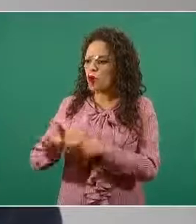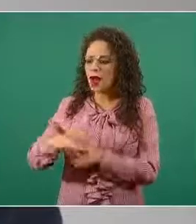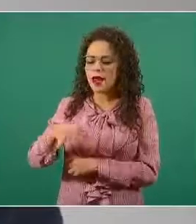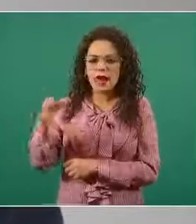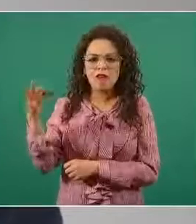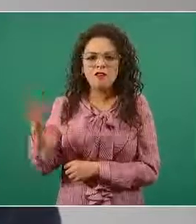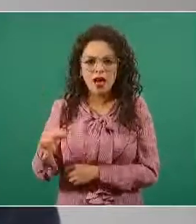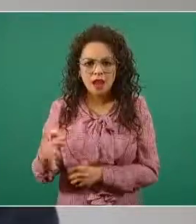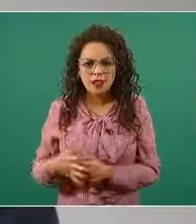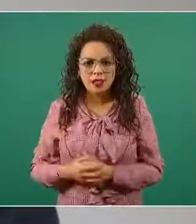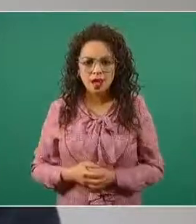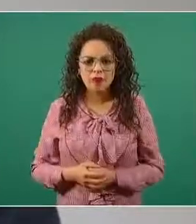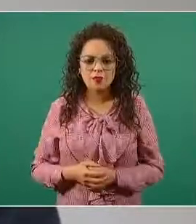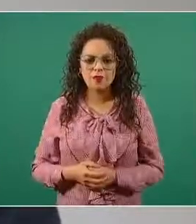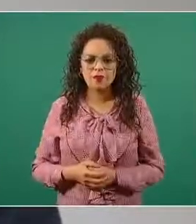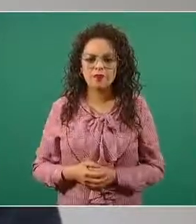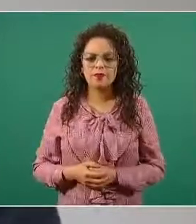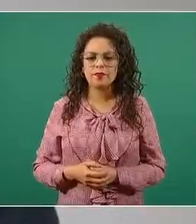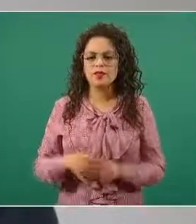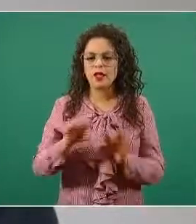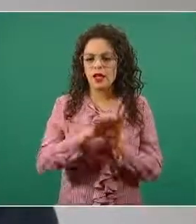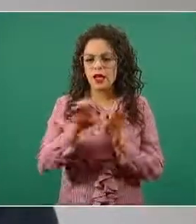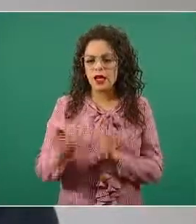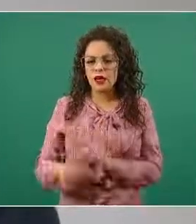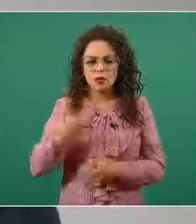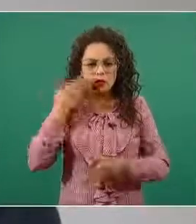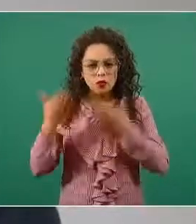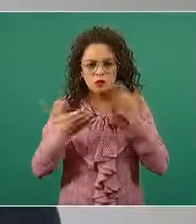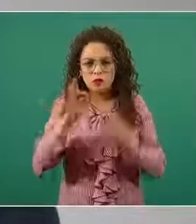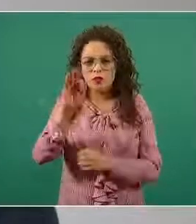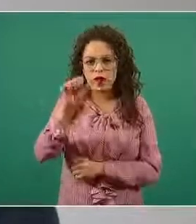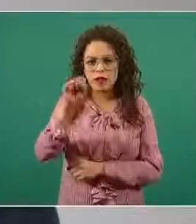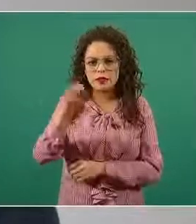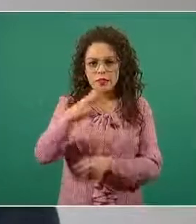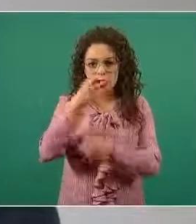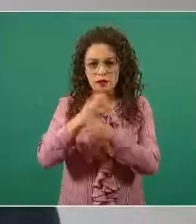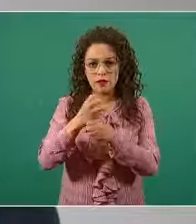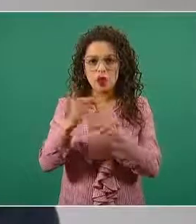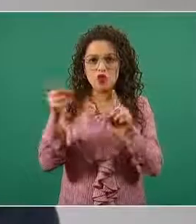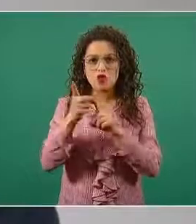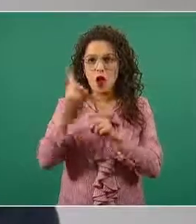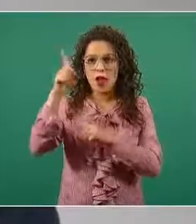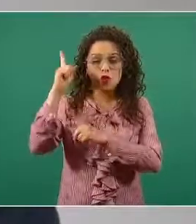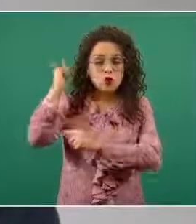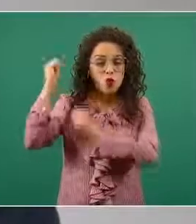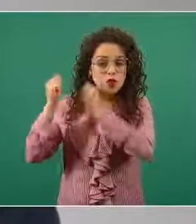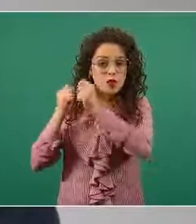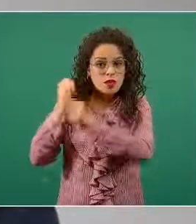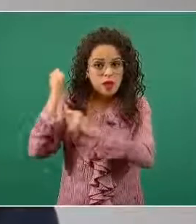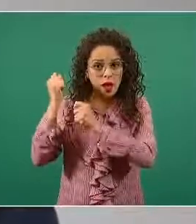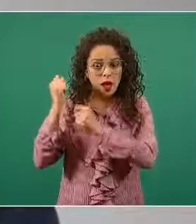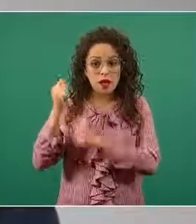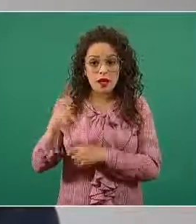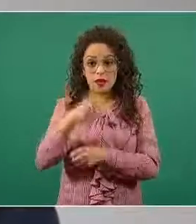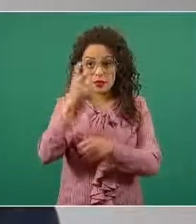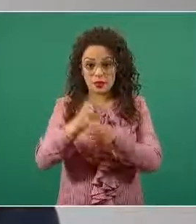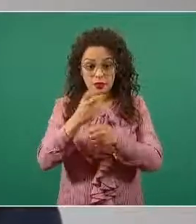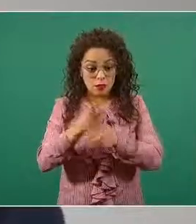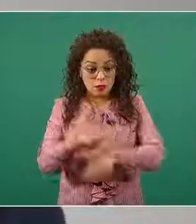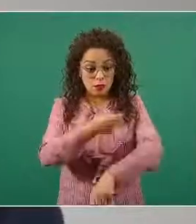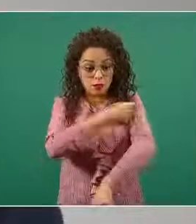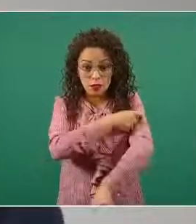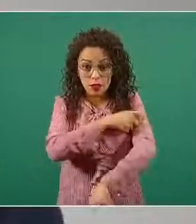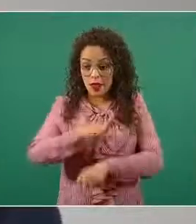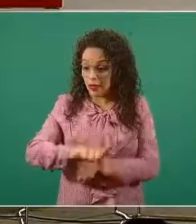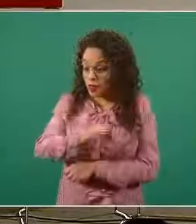un reporte de estudios de fase 3 realizados en Turquía, en donde después de la segunda dosis se alcanzó